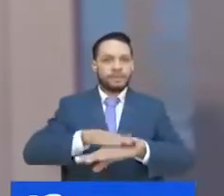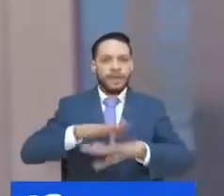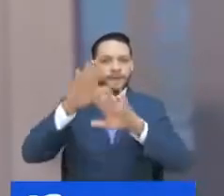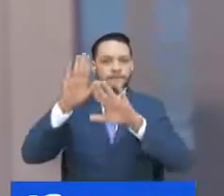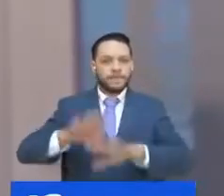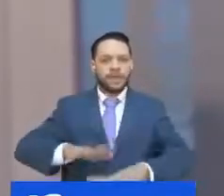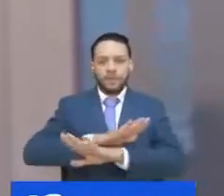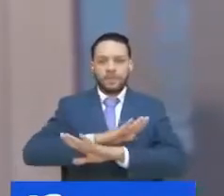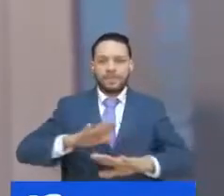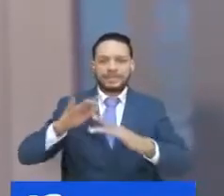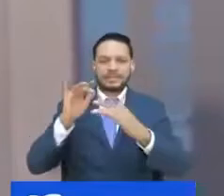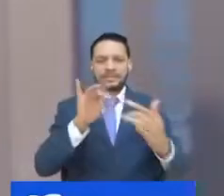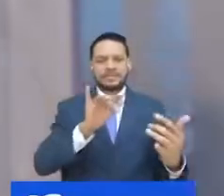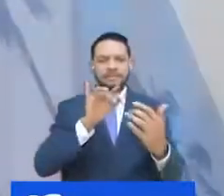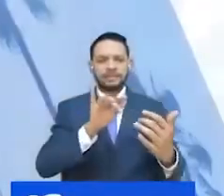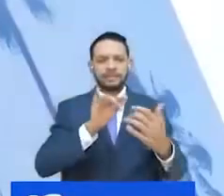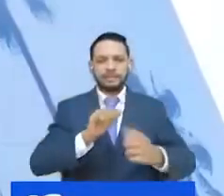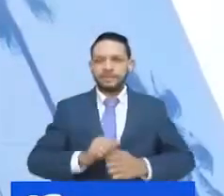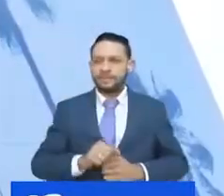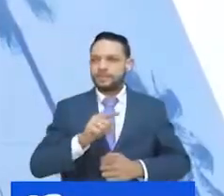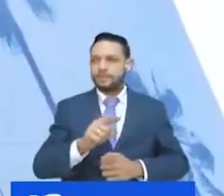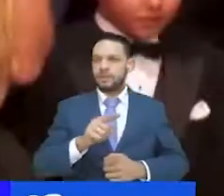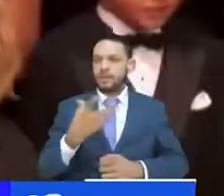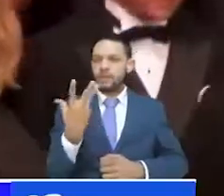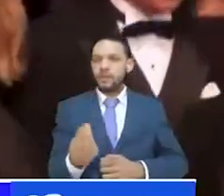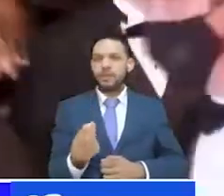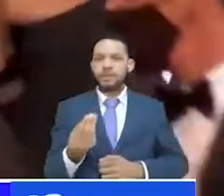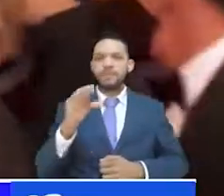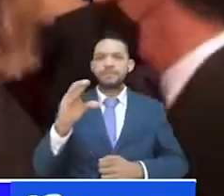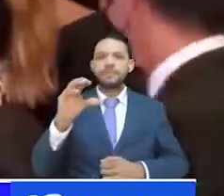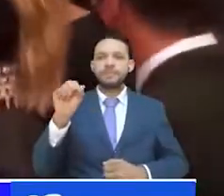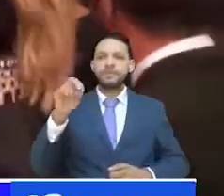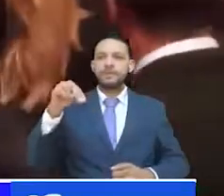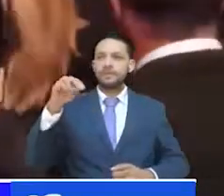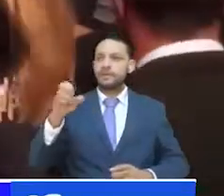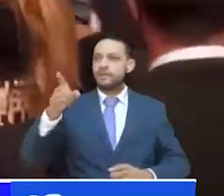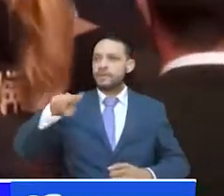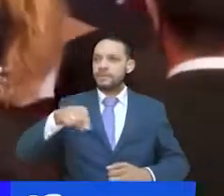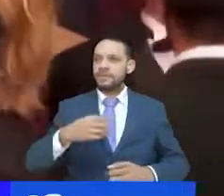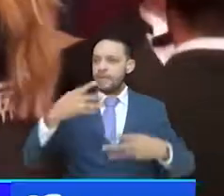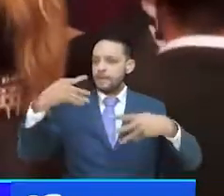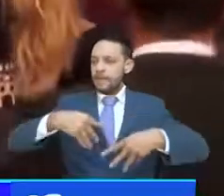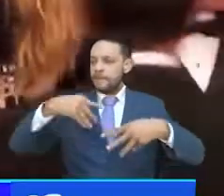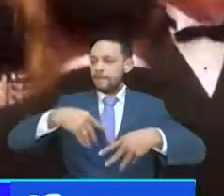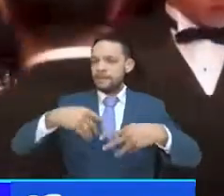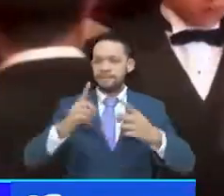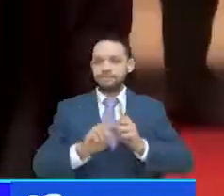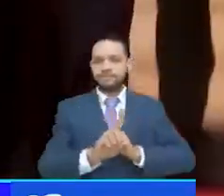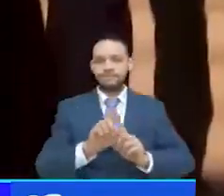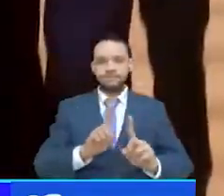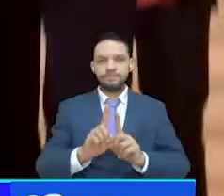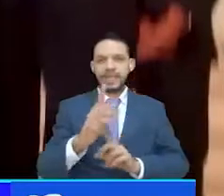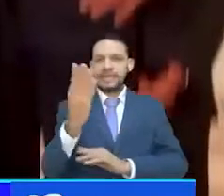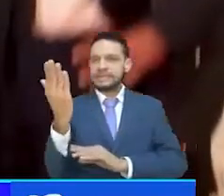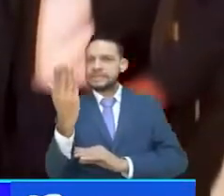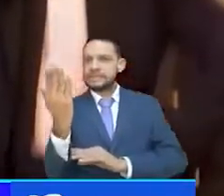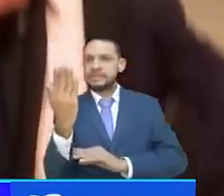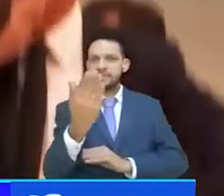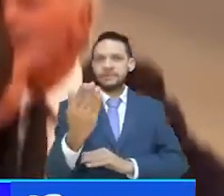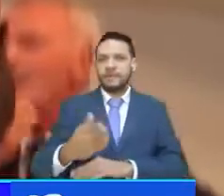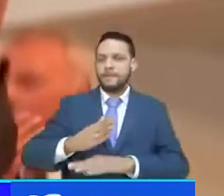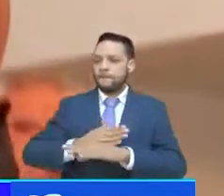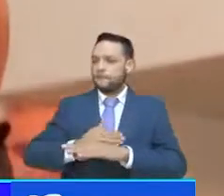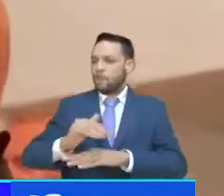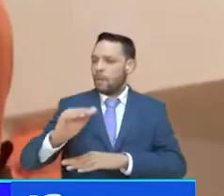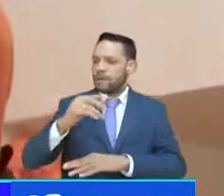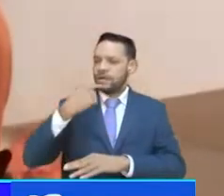guerra. El Festival de Cine de Cannes, uno de los más prestigiosos del mundo, excluyó a delegaciones rusas de su edición 75,